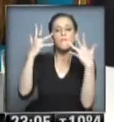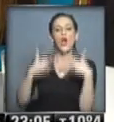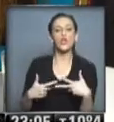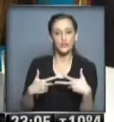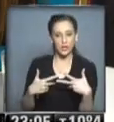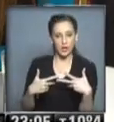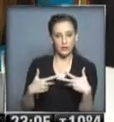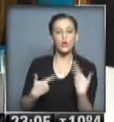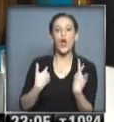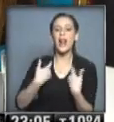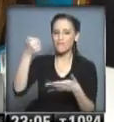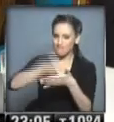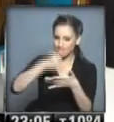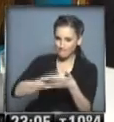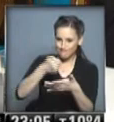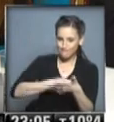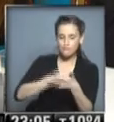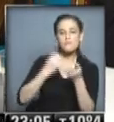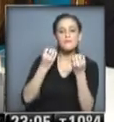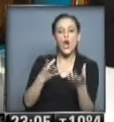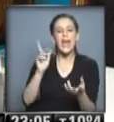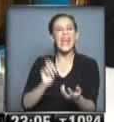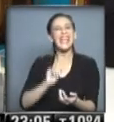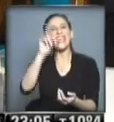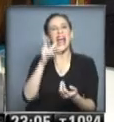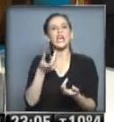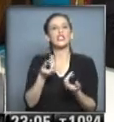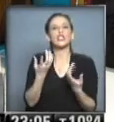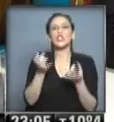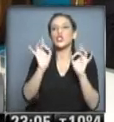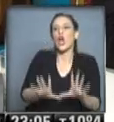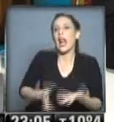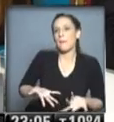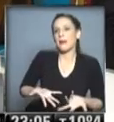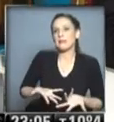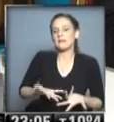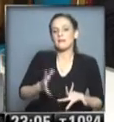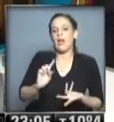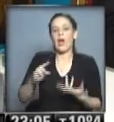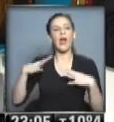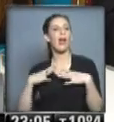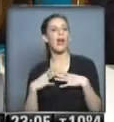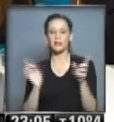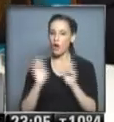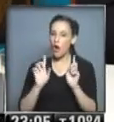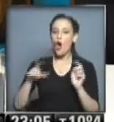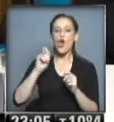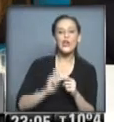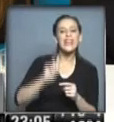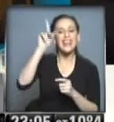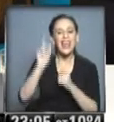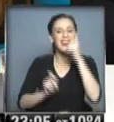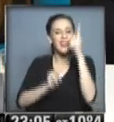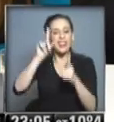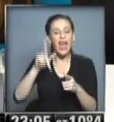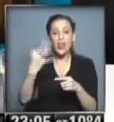en el hacer porque si no la ideología es sólo un discurso la ideología es un conjunto de ideas y si las ideas después no